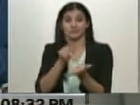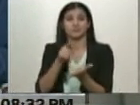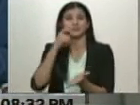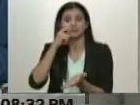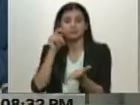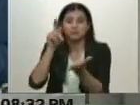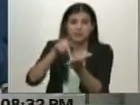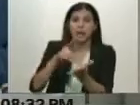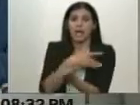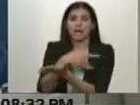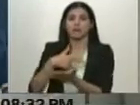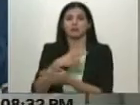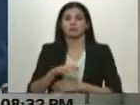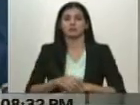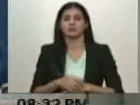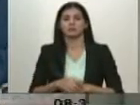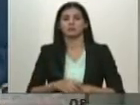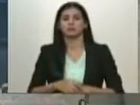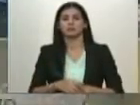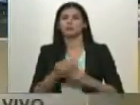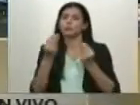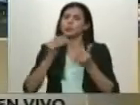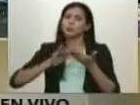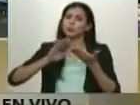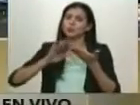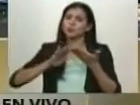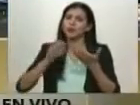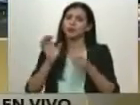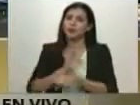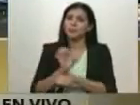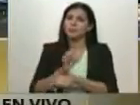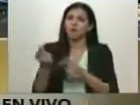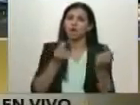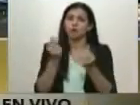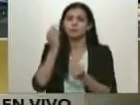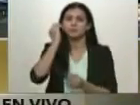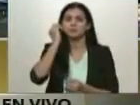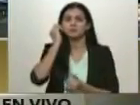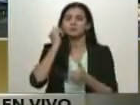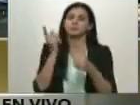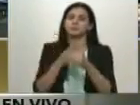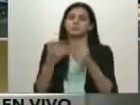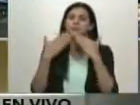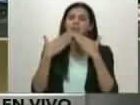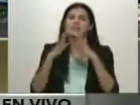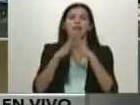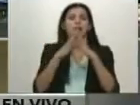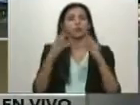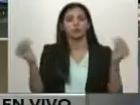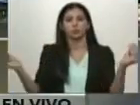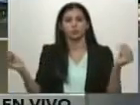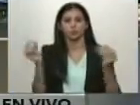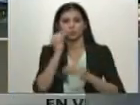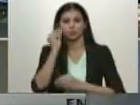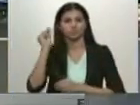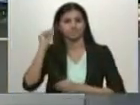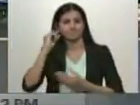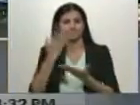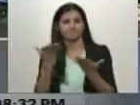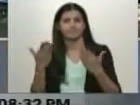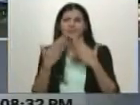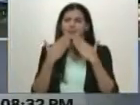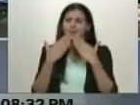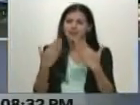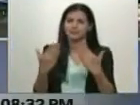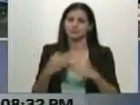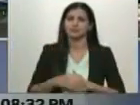de la superación de la emergencia económica. En primer lugar, gracias a todos y a todas. Muchas